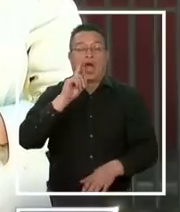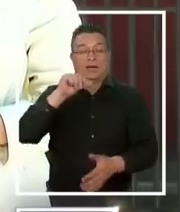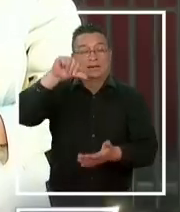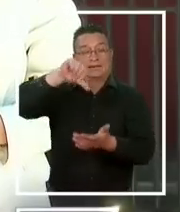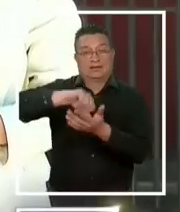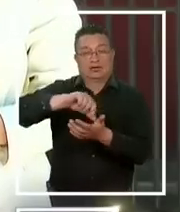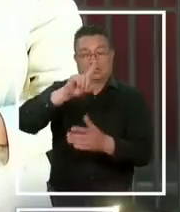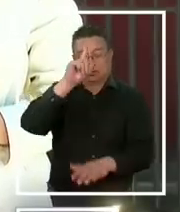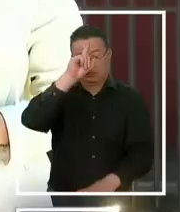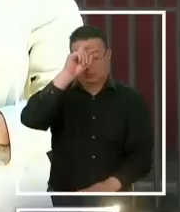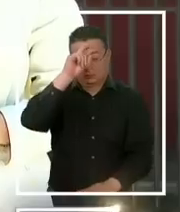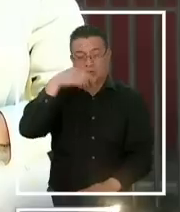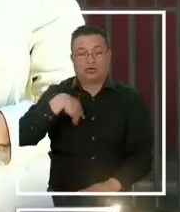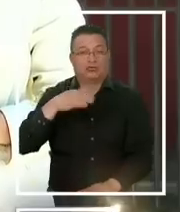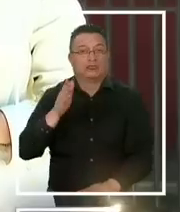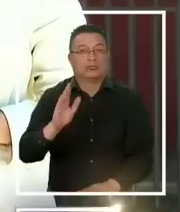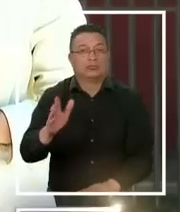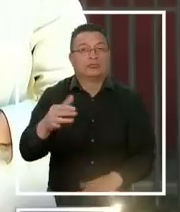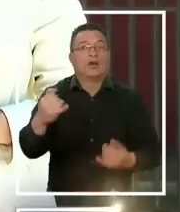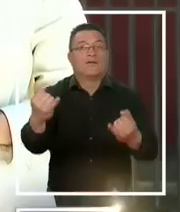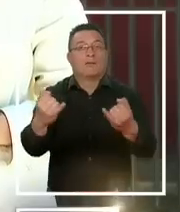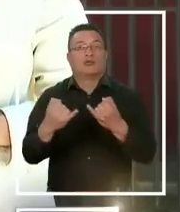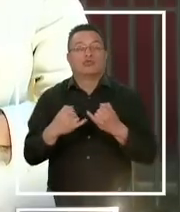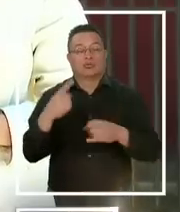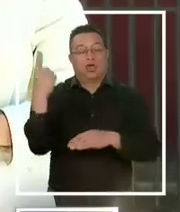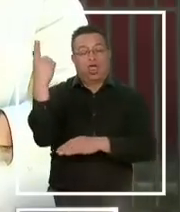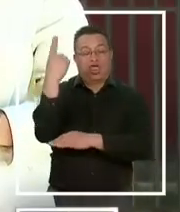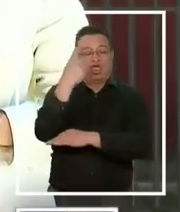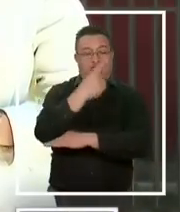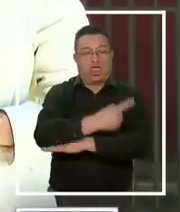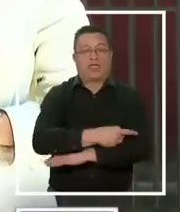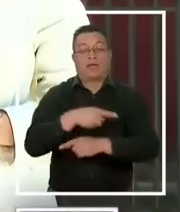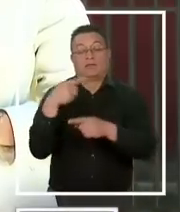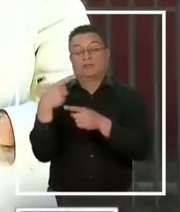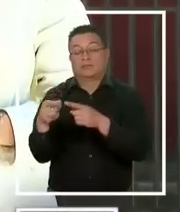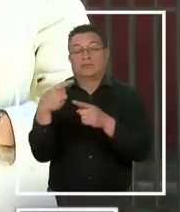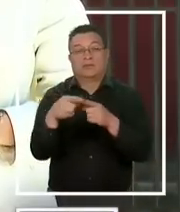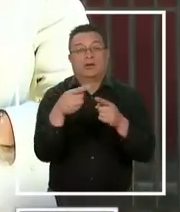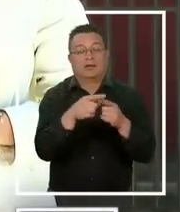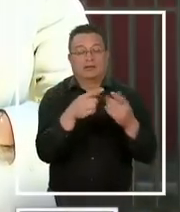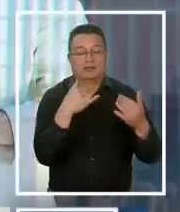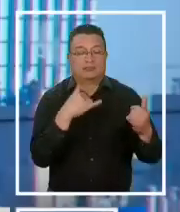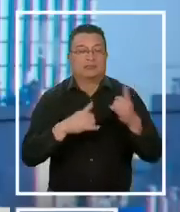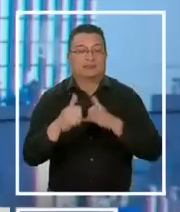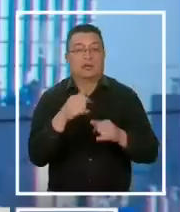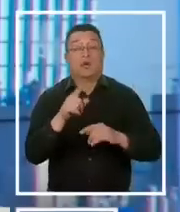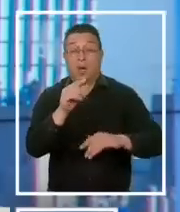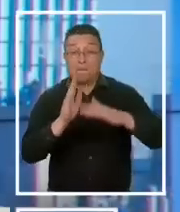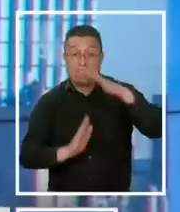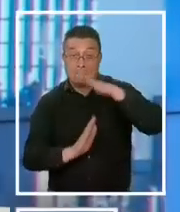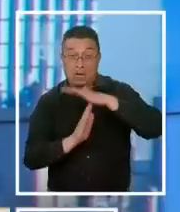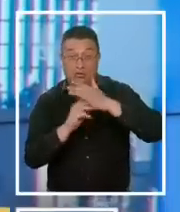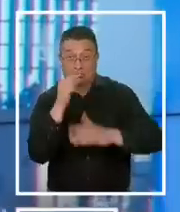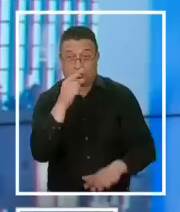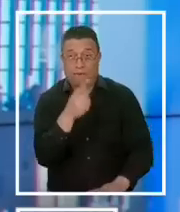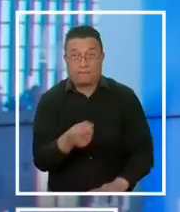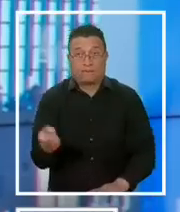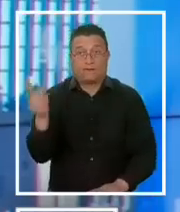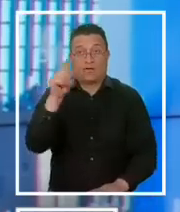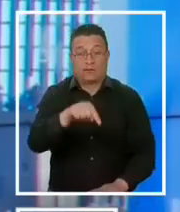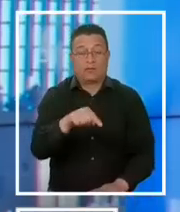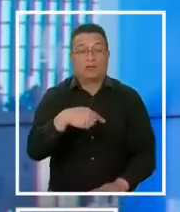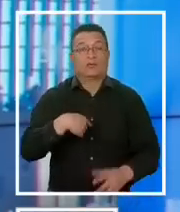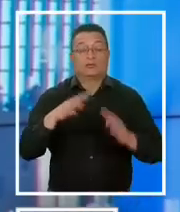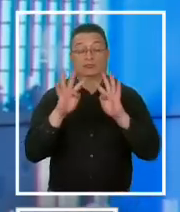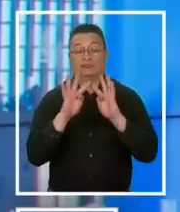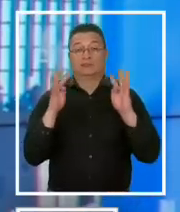un centro asistencial y ya Seguiremos con la información durante todo el día por nuestras distintas plataformas hacemos una pausa ya estamos de vuelta con